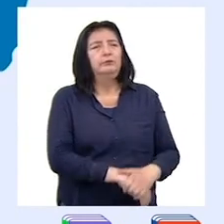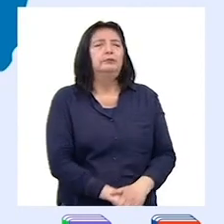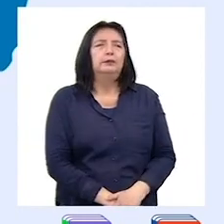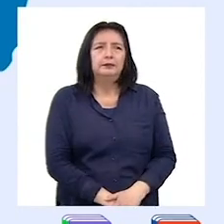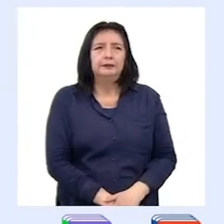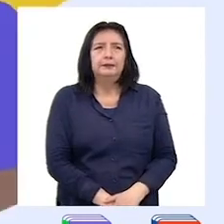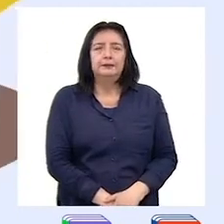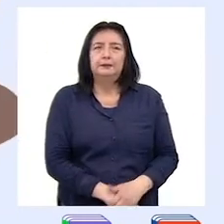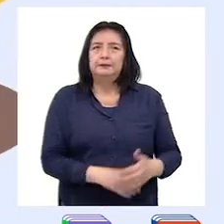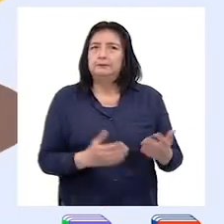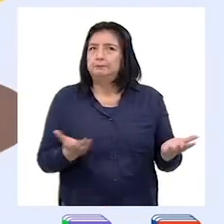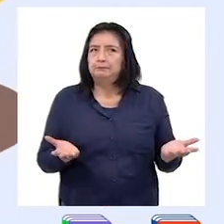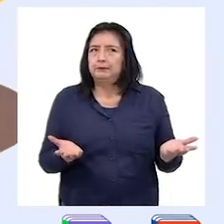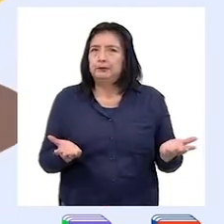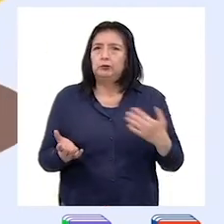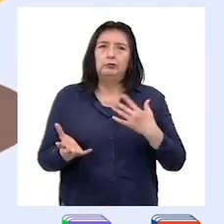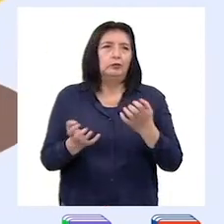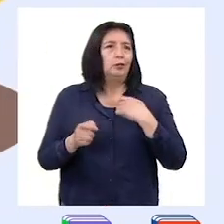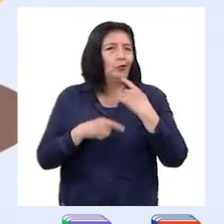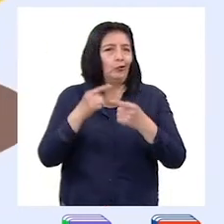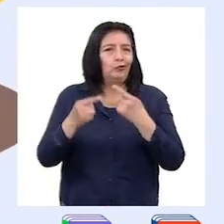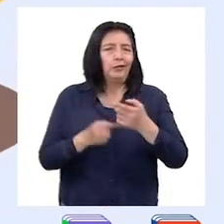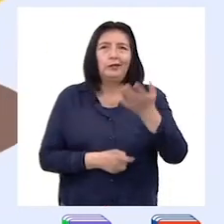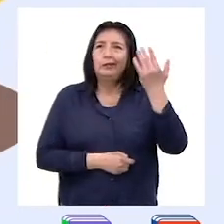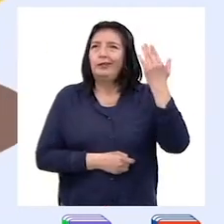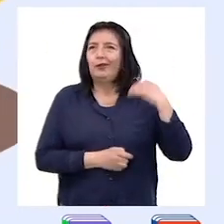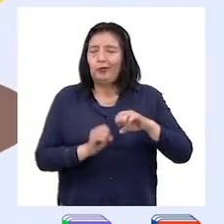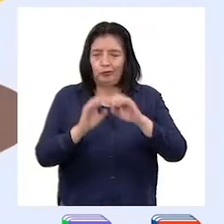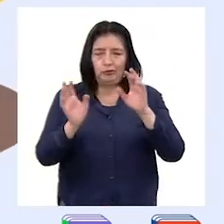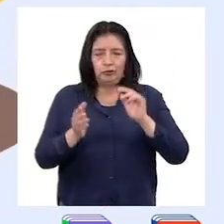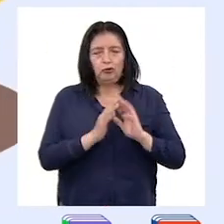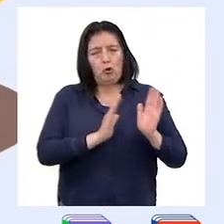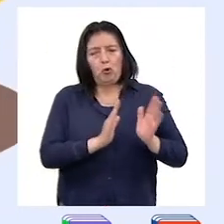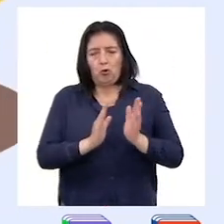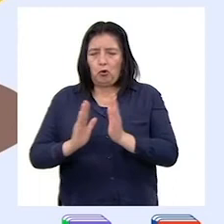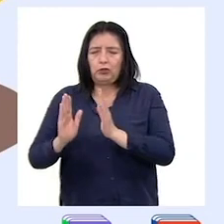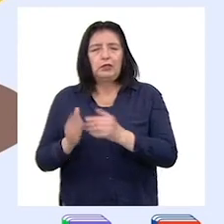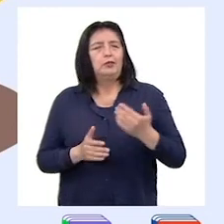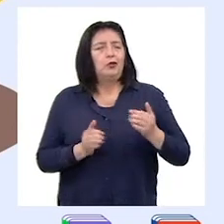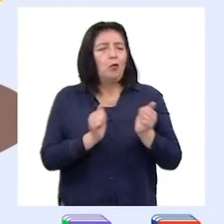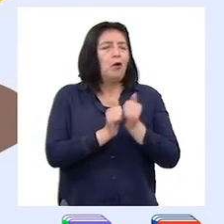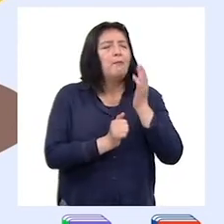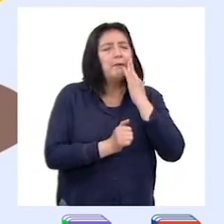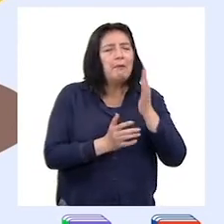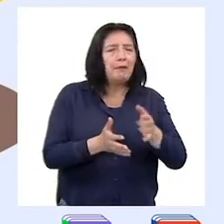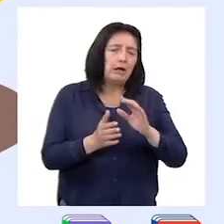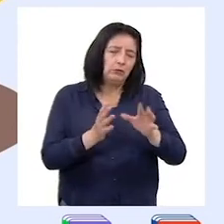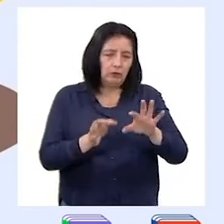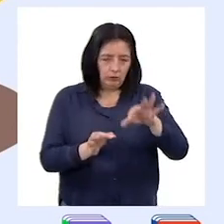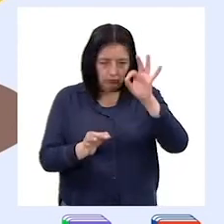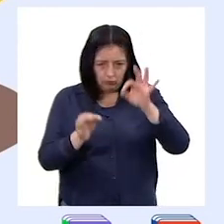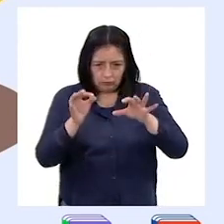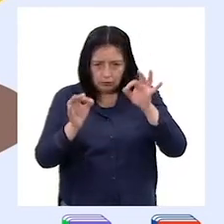de Arequipa. Les quiero contar que el otro día estuve ordenando unas cosas con mi mamá y encontramos álbumes de